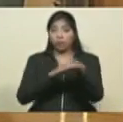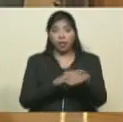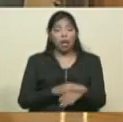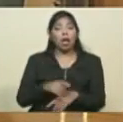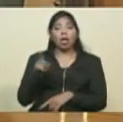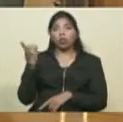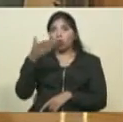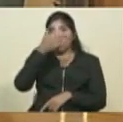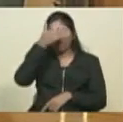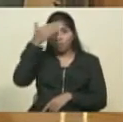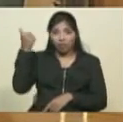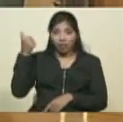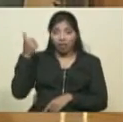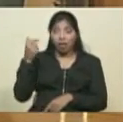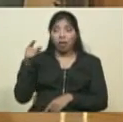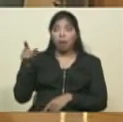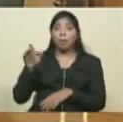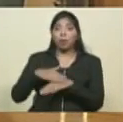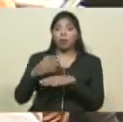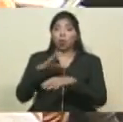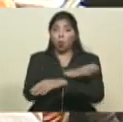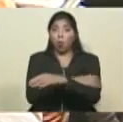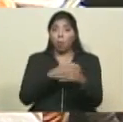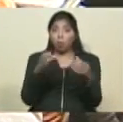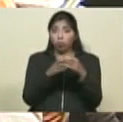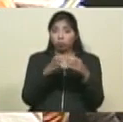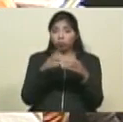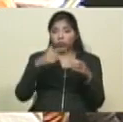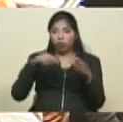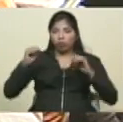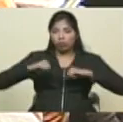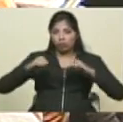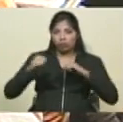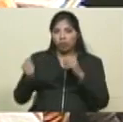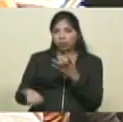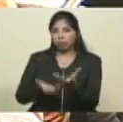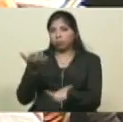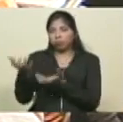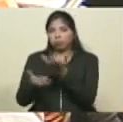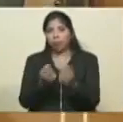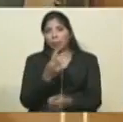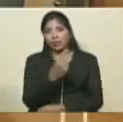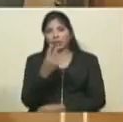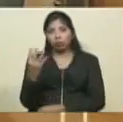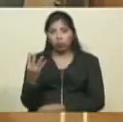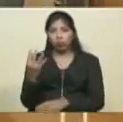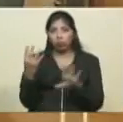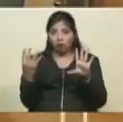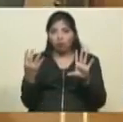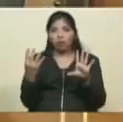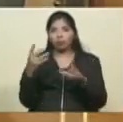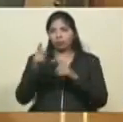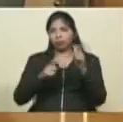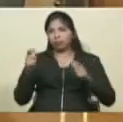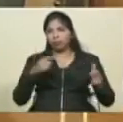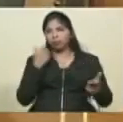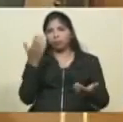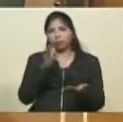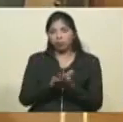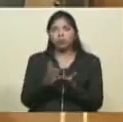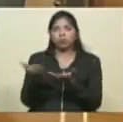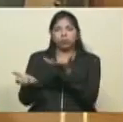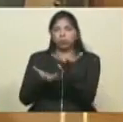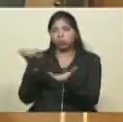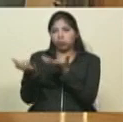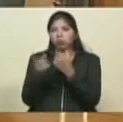cómplice de la quema de 29 compatriotas y una violencia que ha dejado dolor en nuestra sociedad. Expresó que